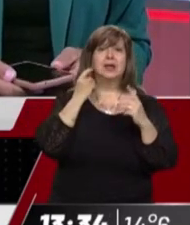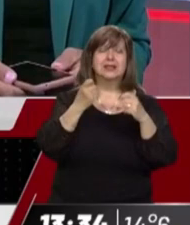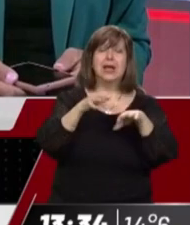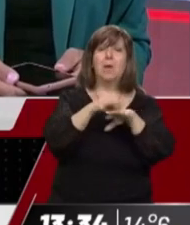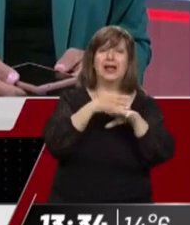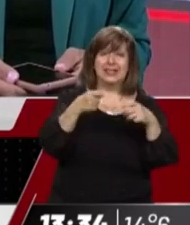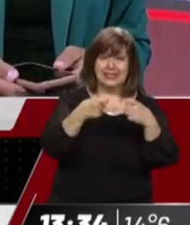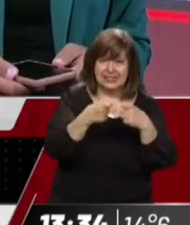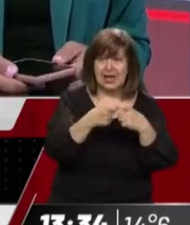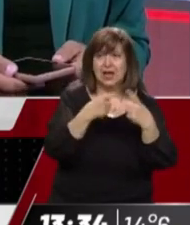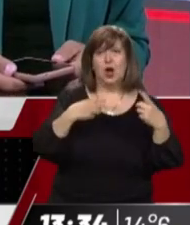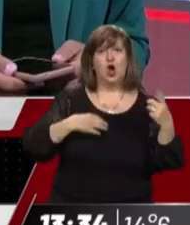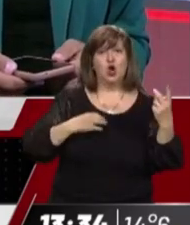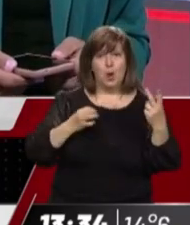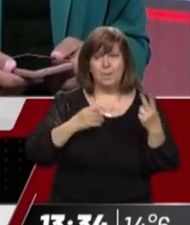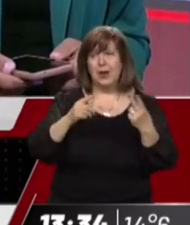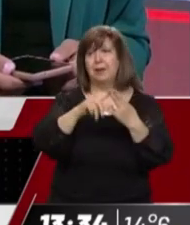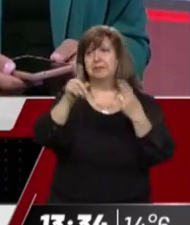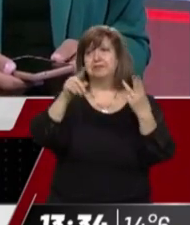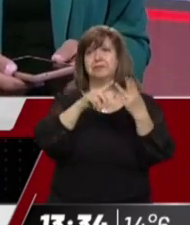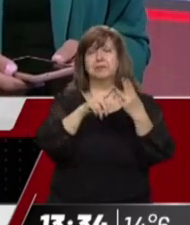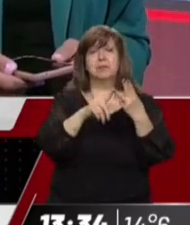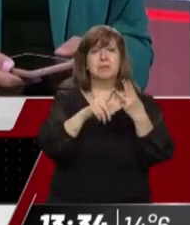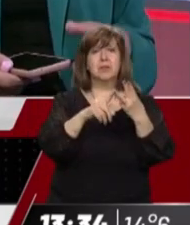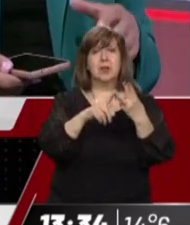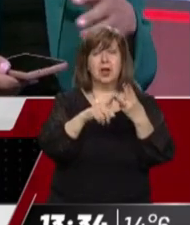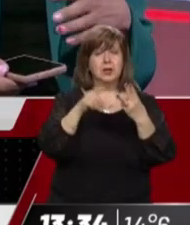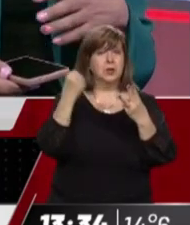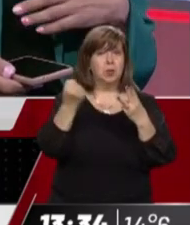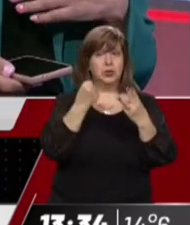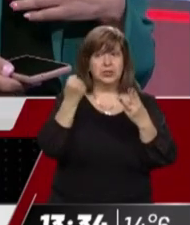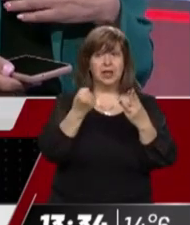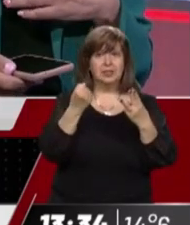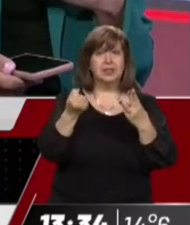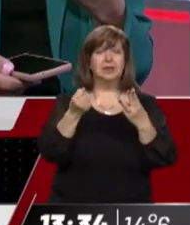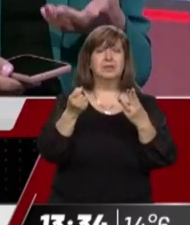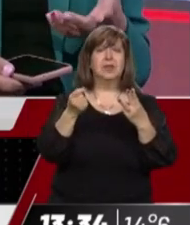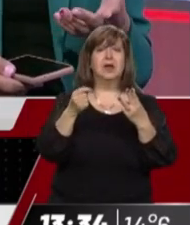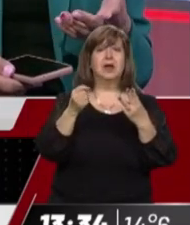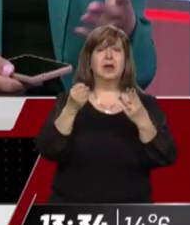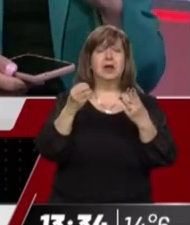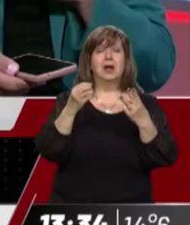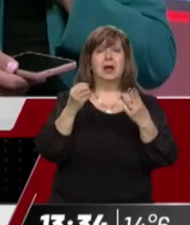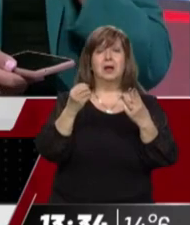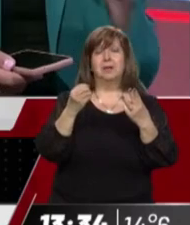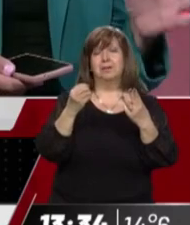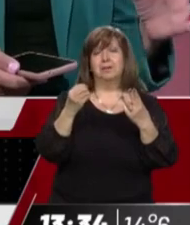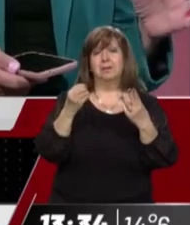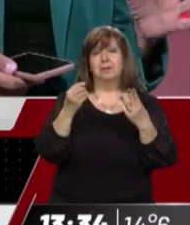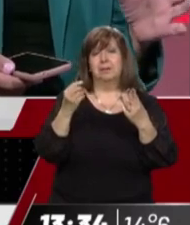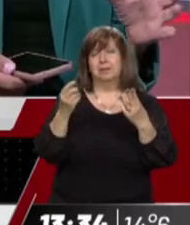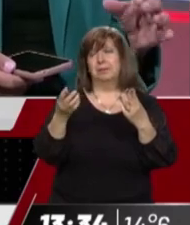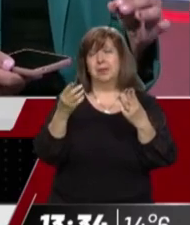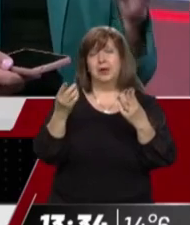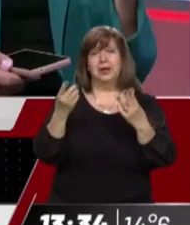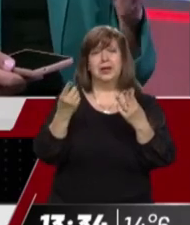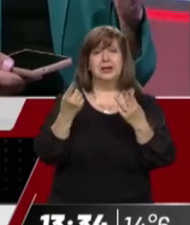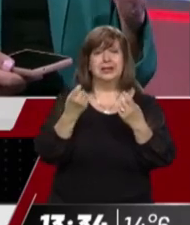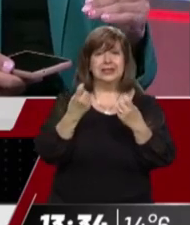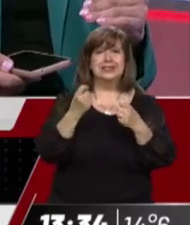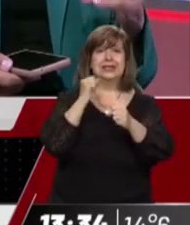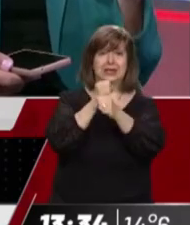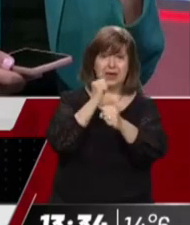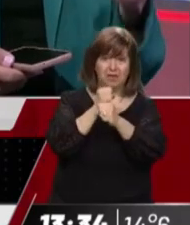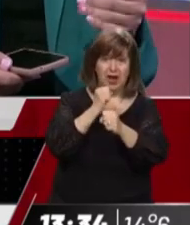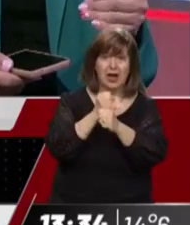necesitaba zapatillas, ropa. Es muy importante que acá hubo también una familia presente, porque más allá de todo lo que pasó, los